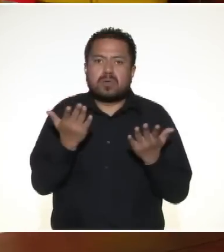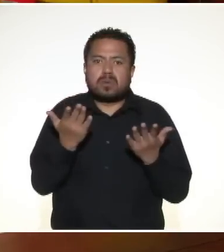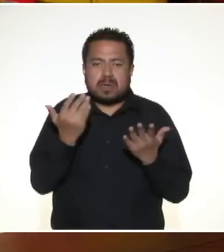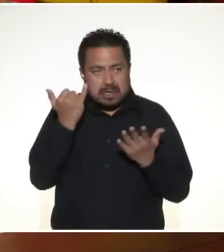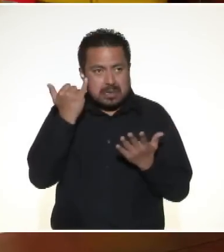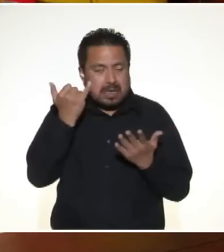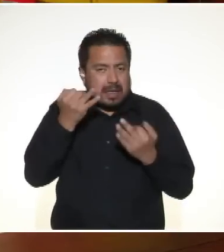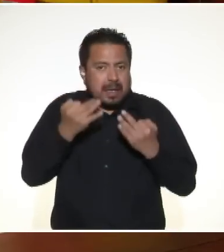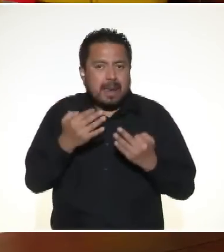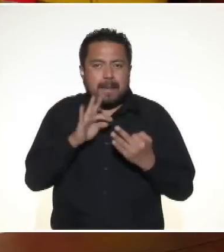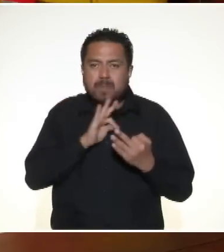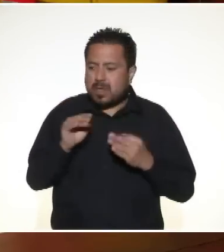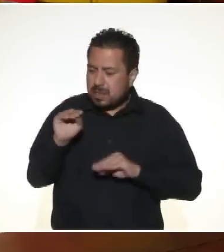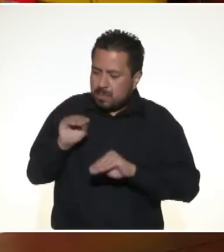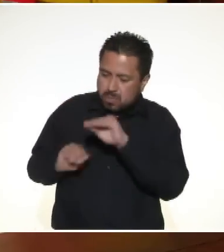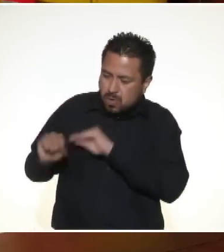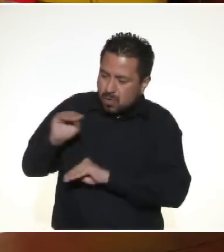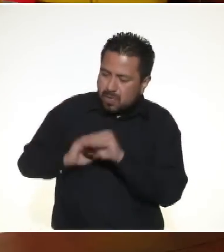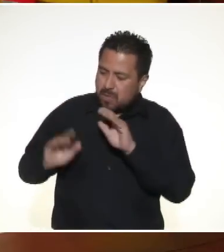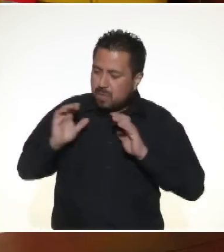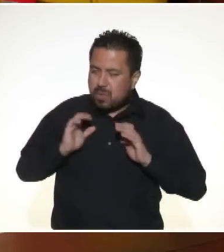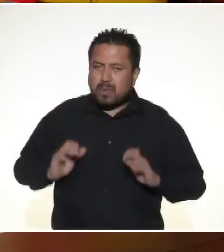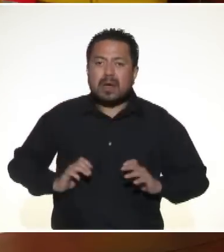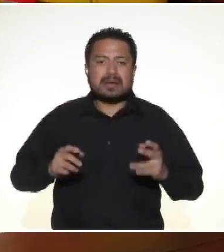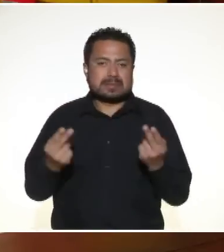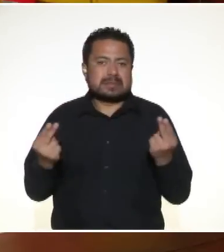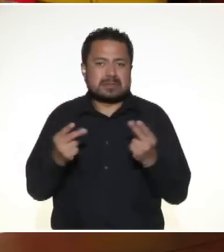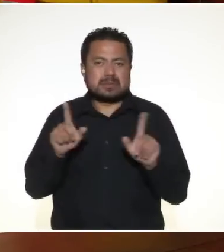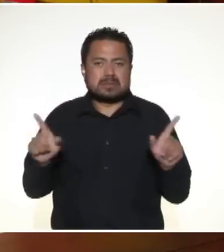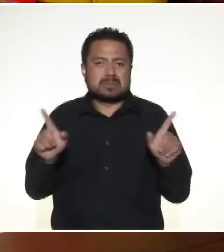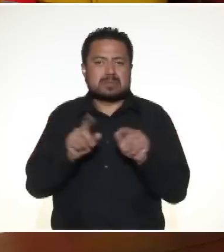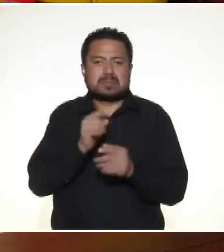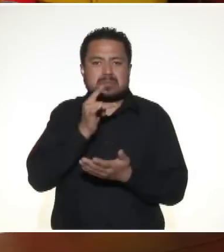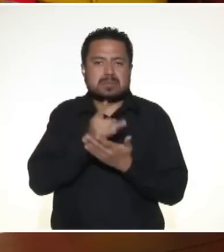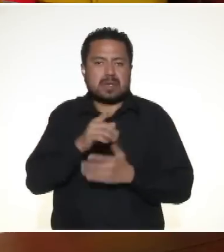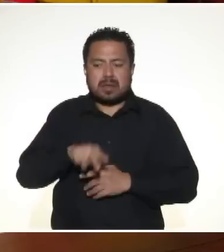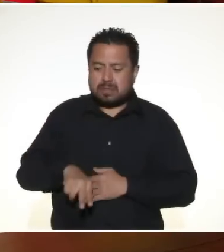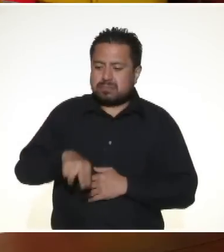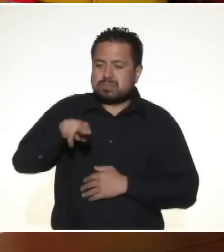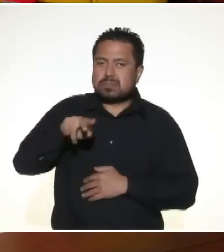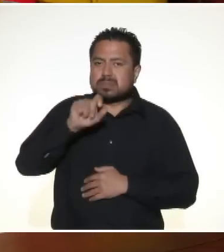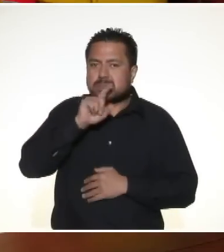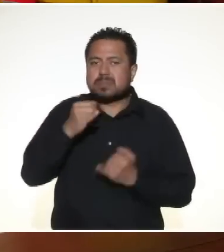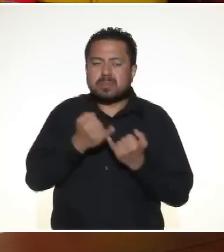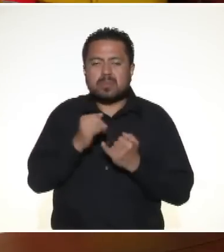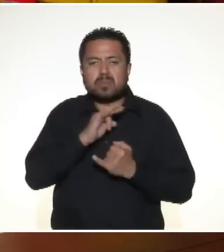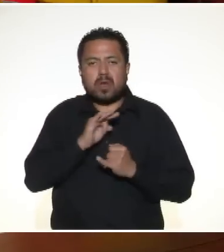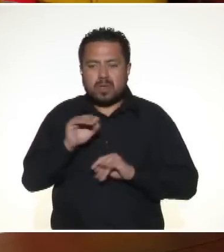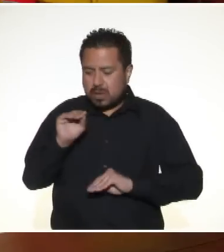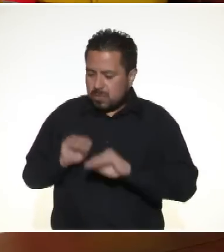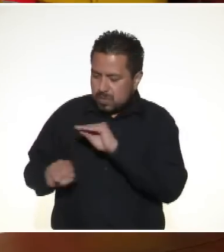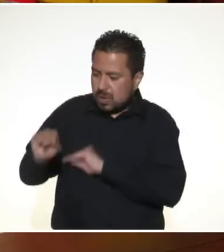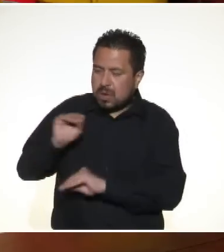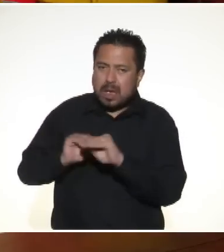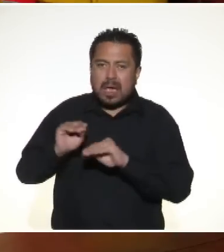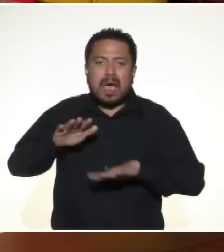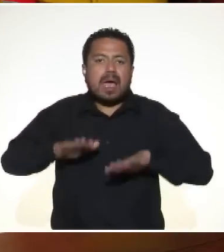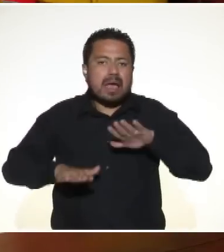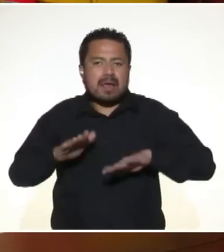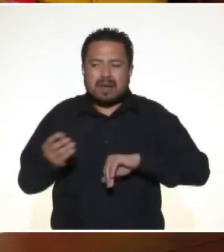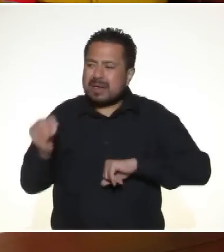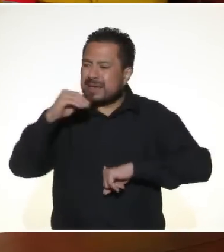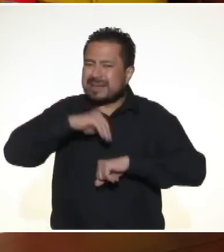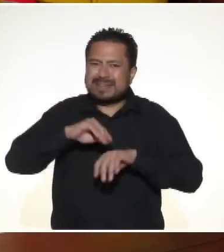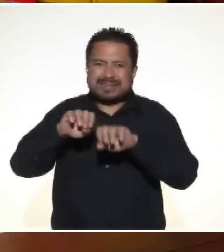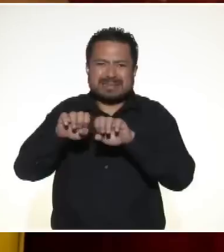ideal es que tengan movilidad. Sí, porque necesitan, o sea, no solamente necesitan mantenerse a flote, sino necesitan poderse mover. Entonces, a veces les ponen